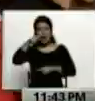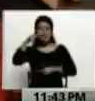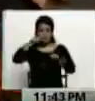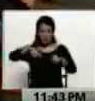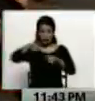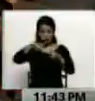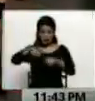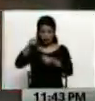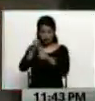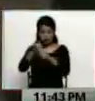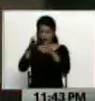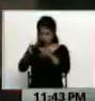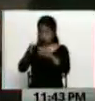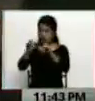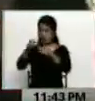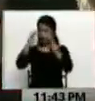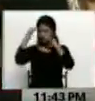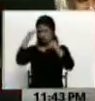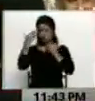la